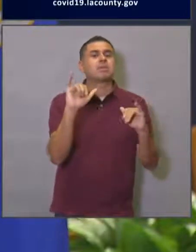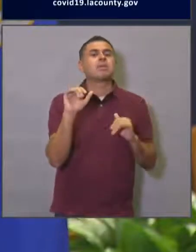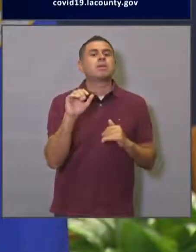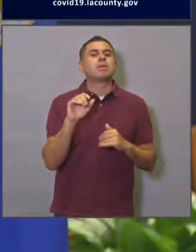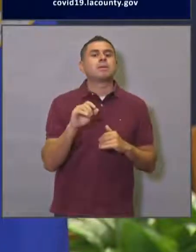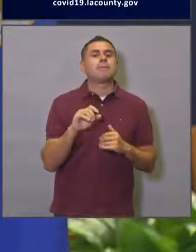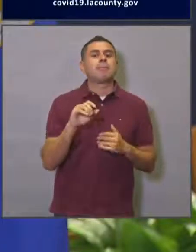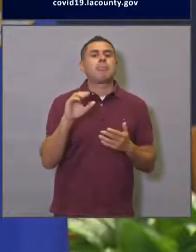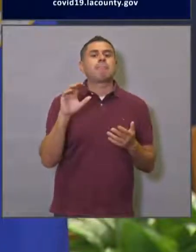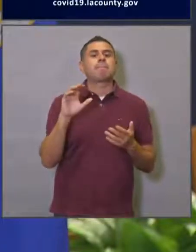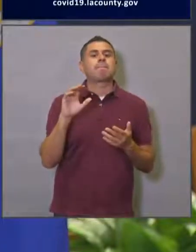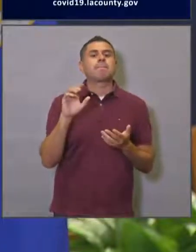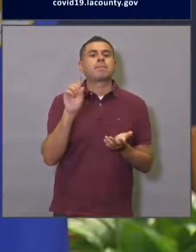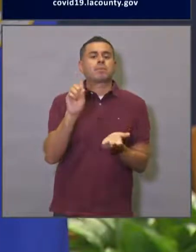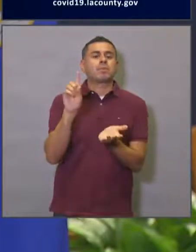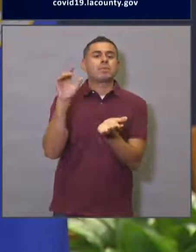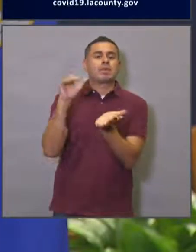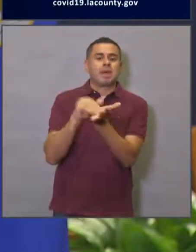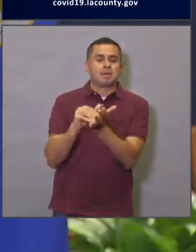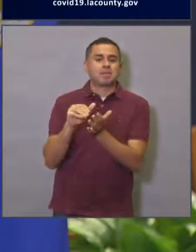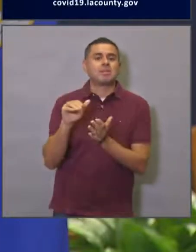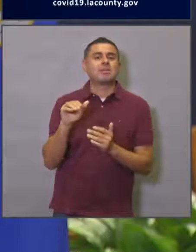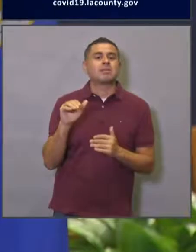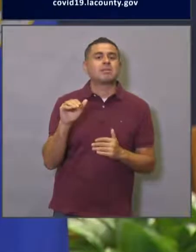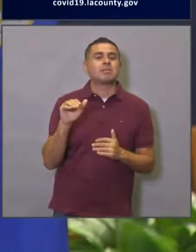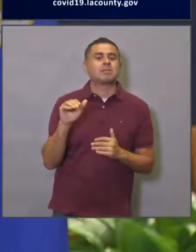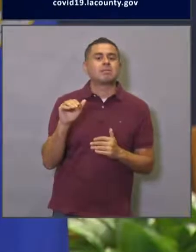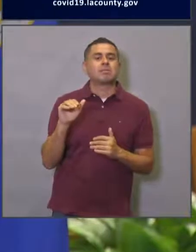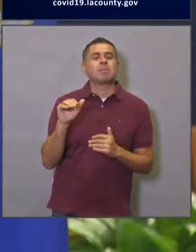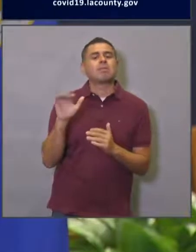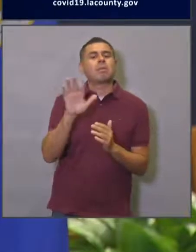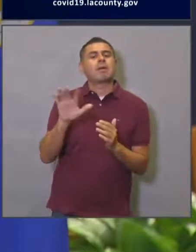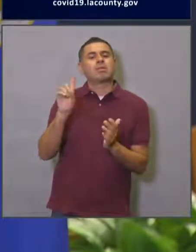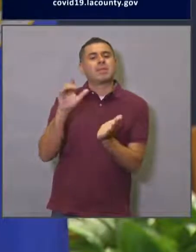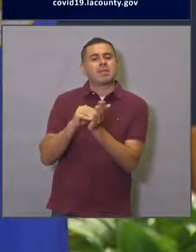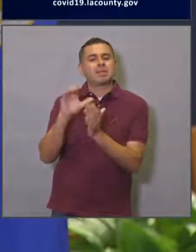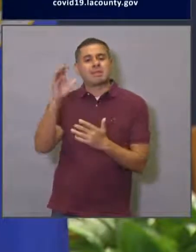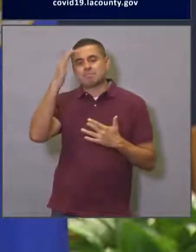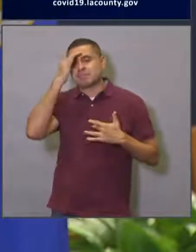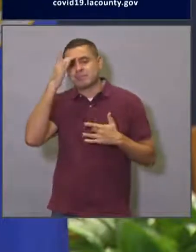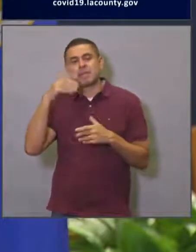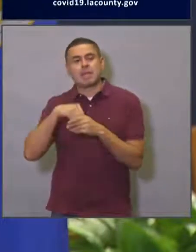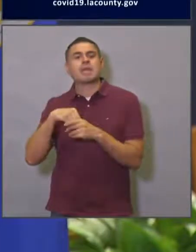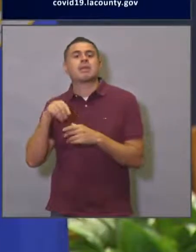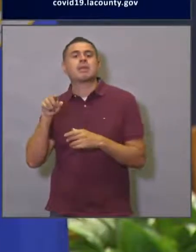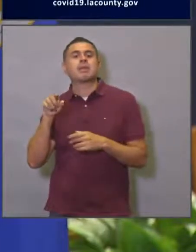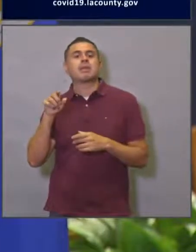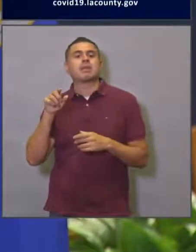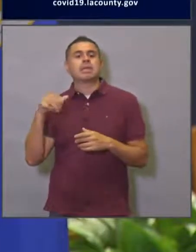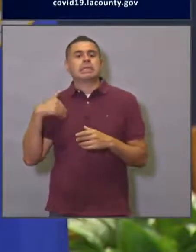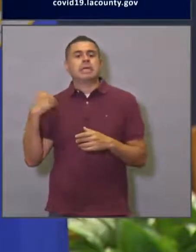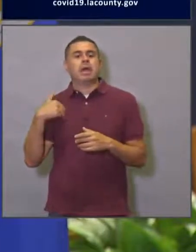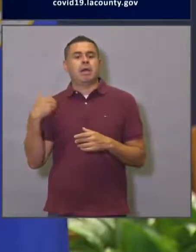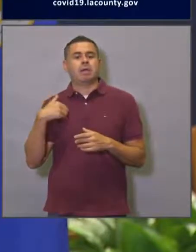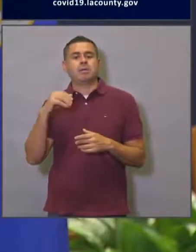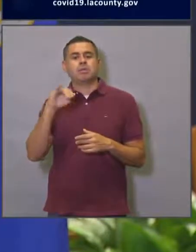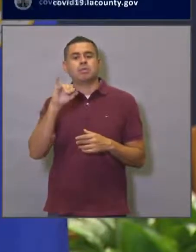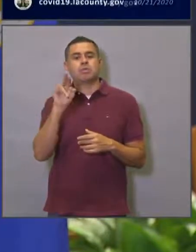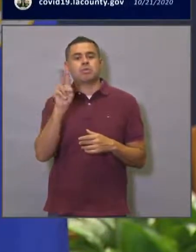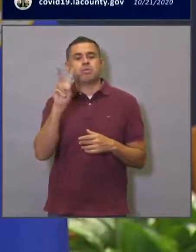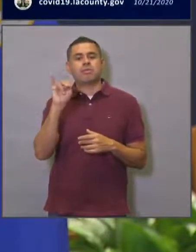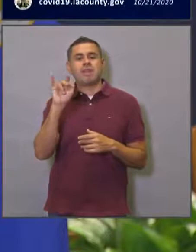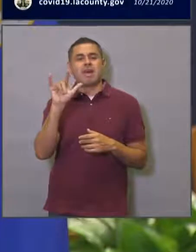1,160 casos en los centros de menores. Más de 2.9 millones de resultados de pruebas